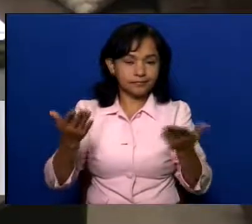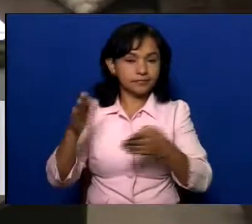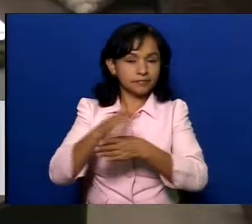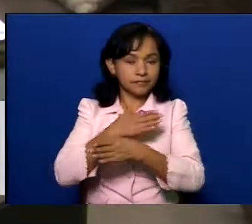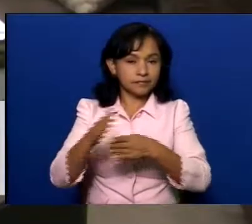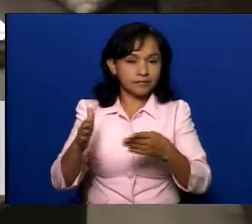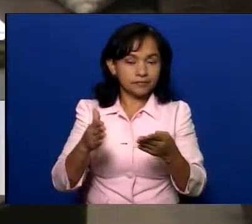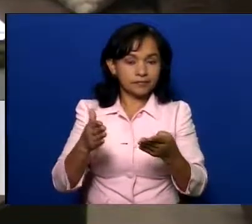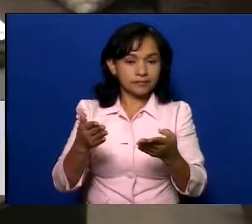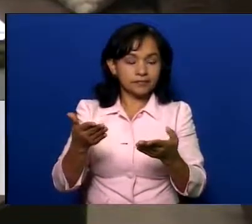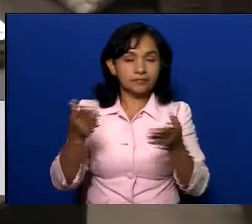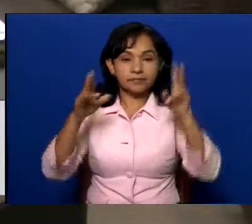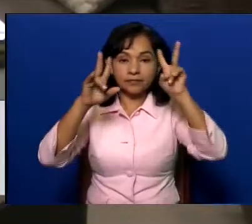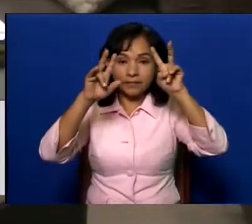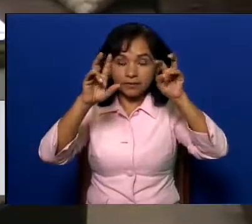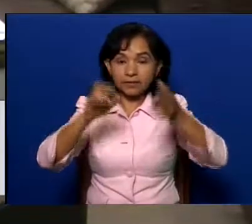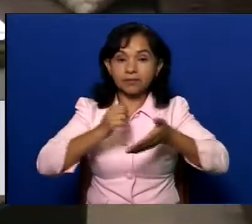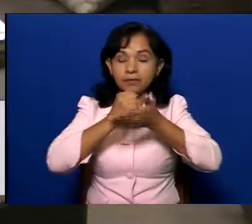de construcción y otros ya...